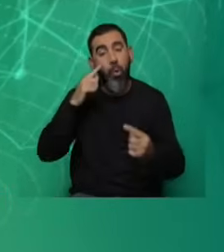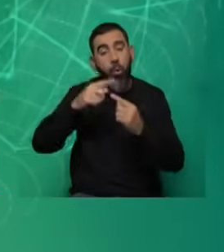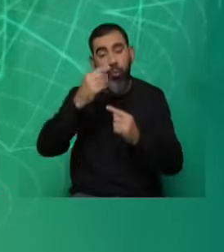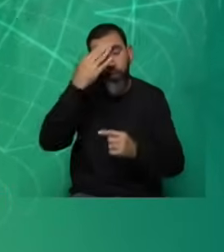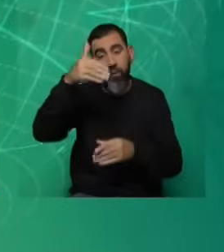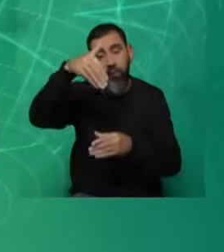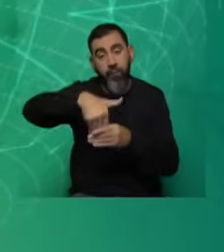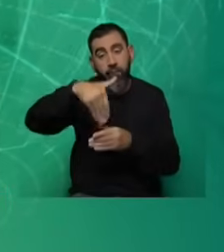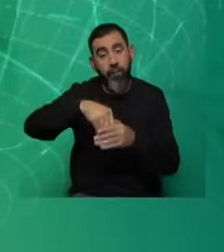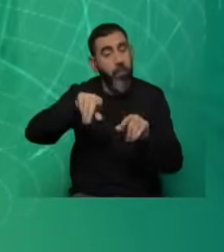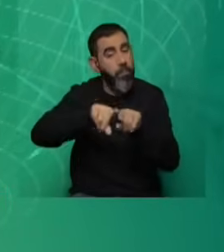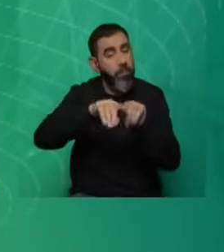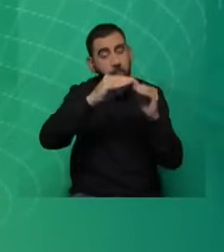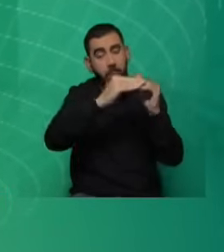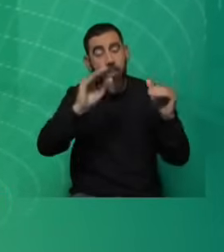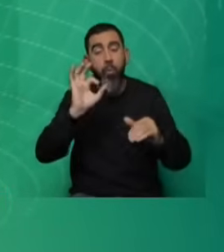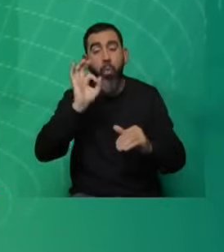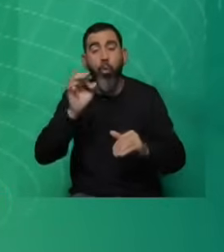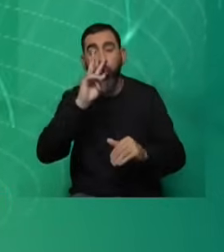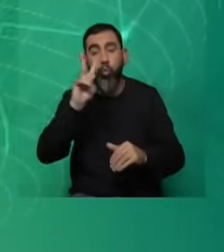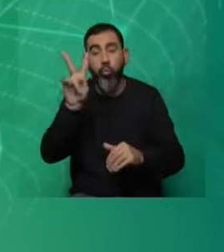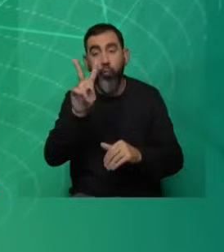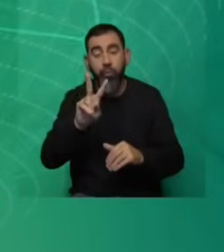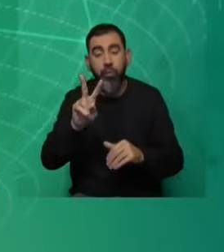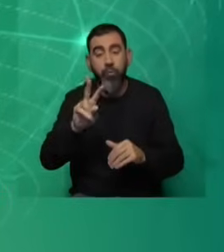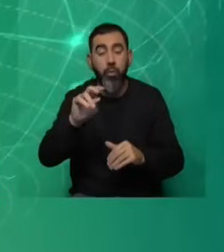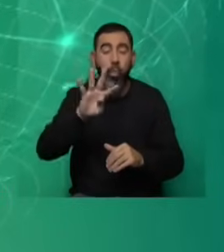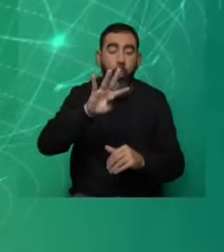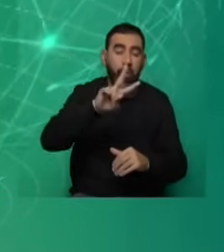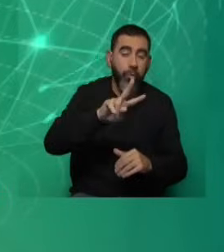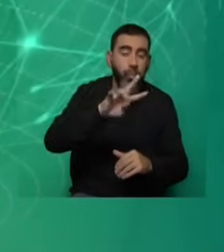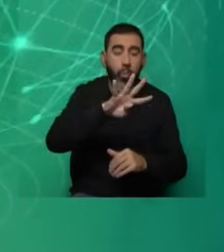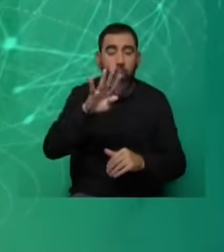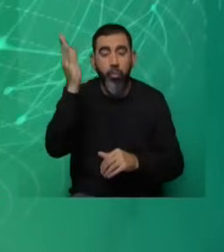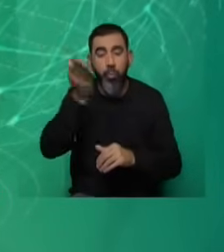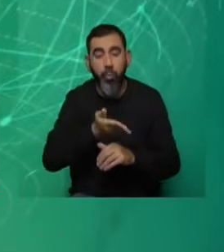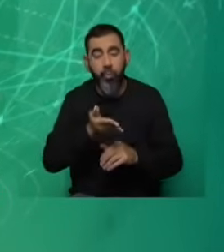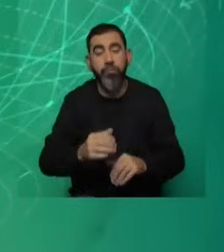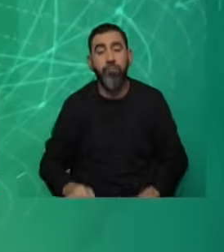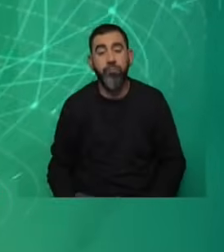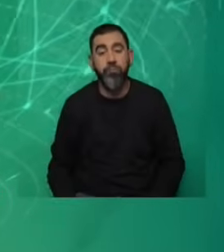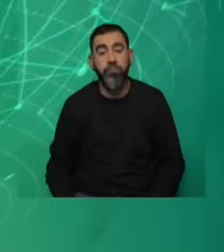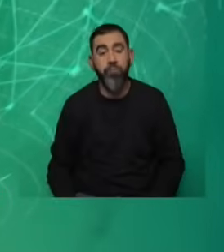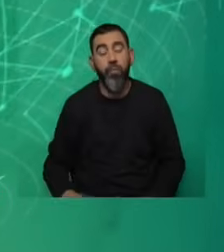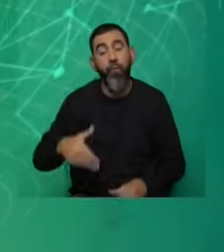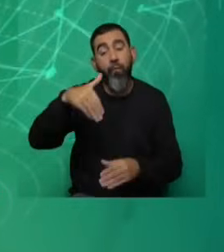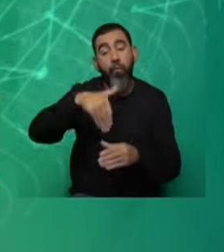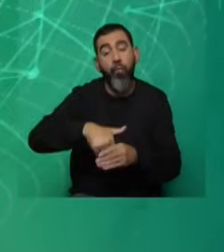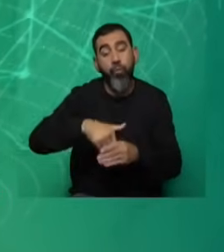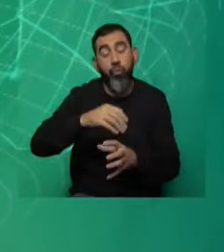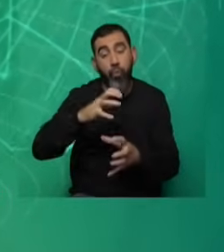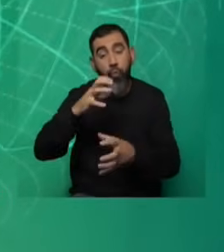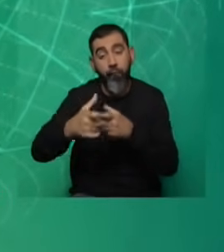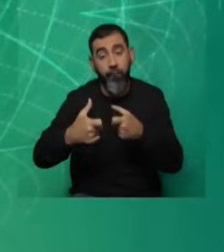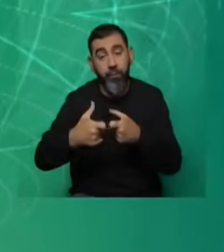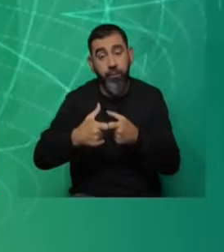frente amplio se mantiene desde octubre de 2022 oscilando entre el 42 y el 44 por y la intención de Voto hacia el oficialismo